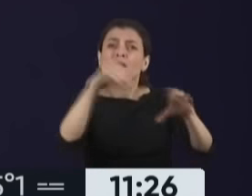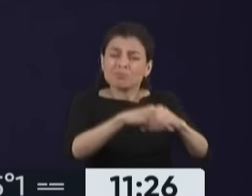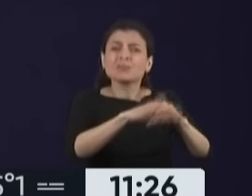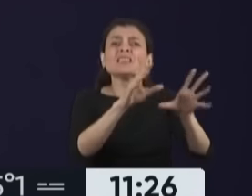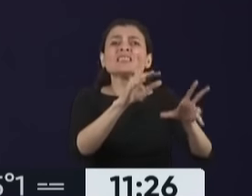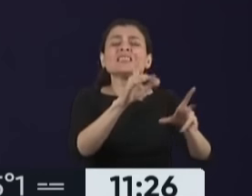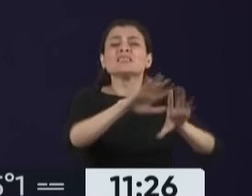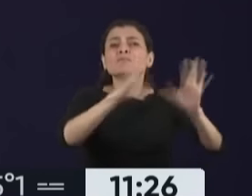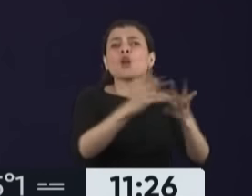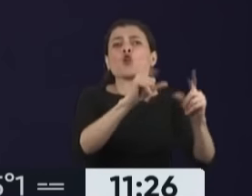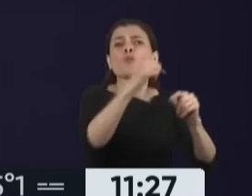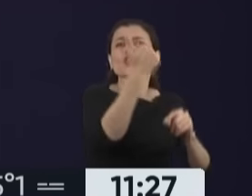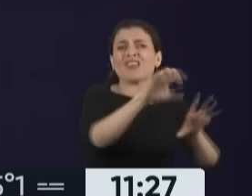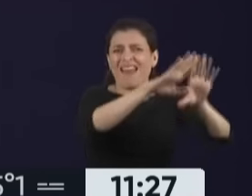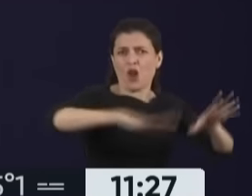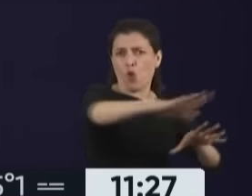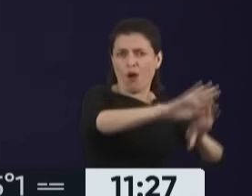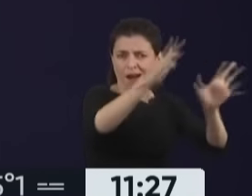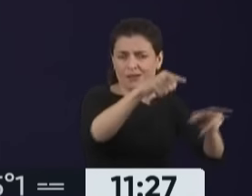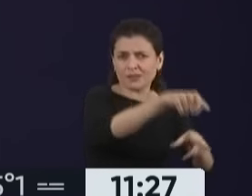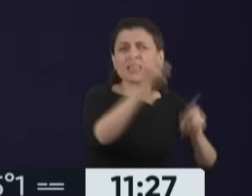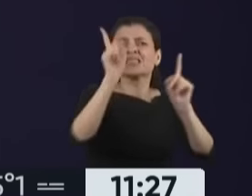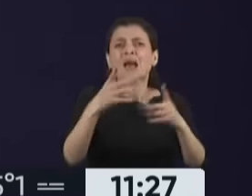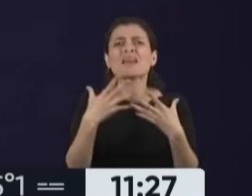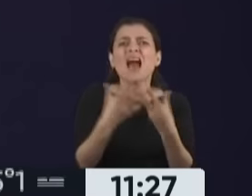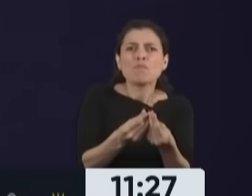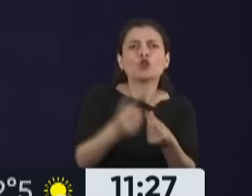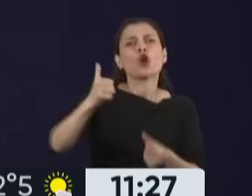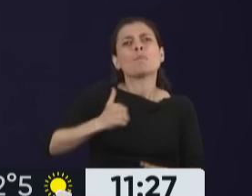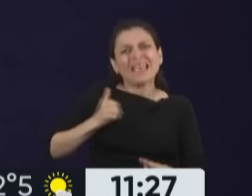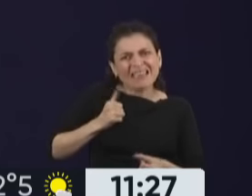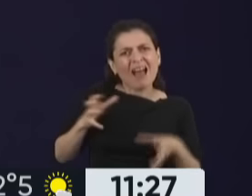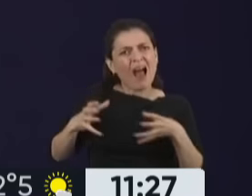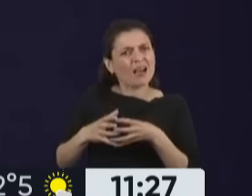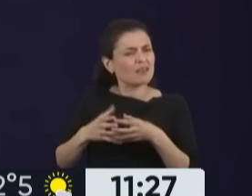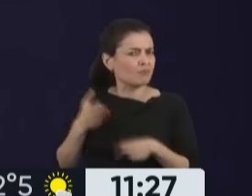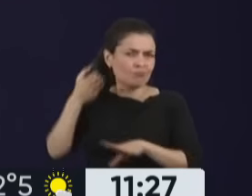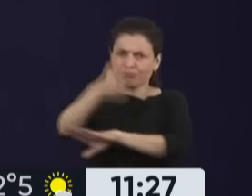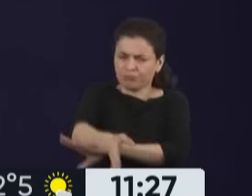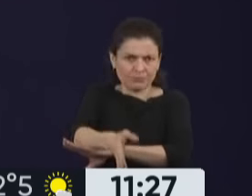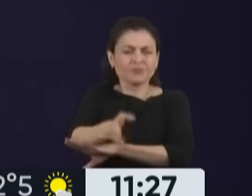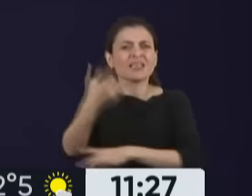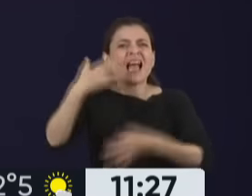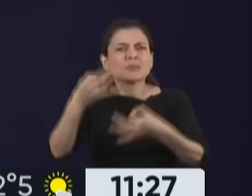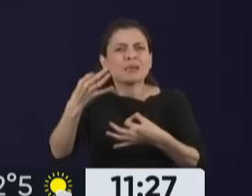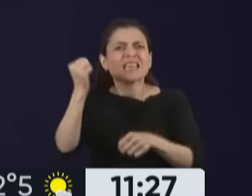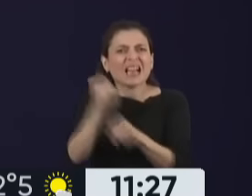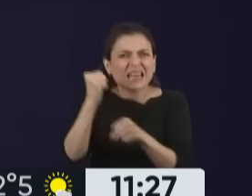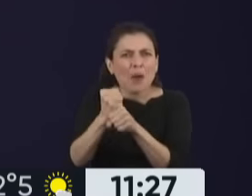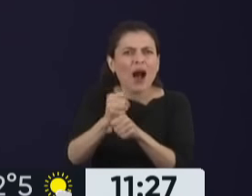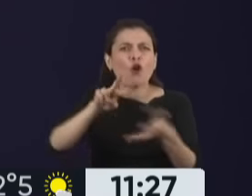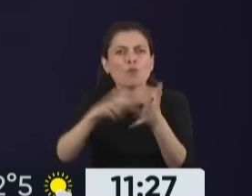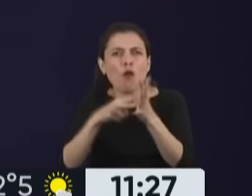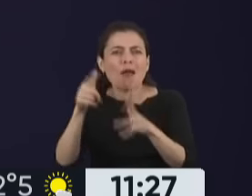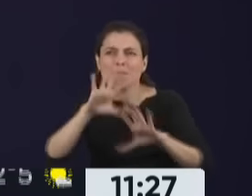número 6, hay apoyo allí del Ejército, hay un escuadrón que es especialista en catástrofes ambientales que cuenta